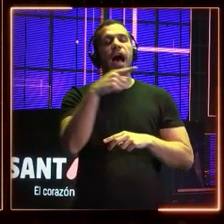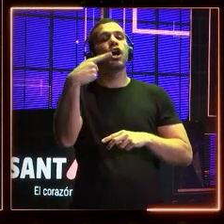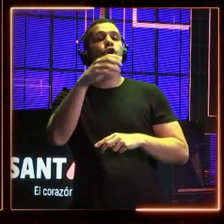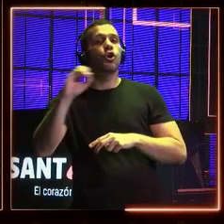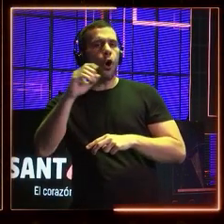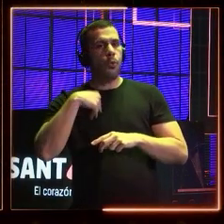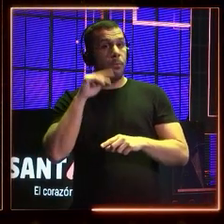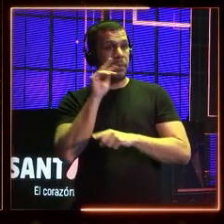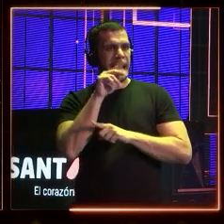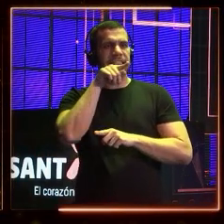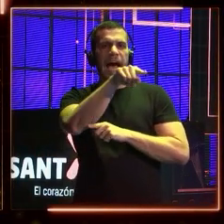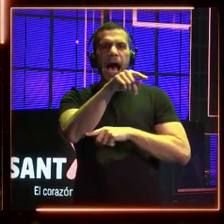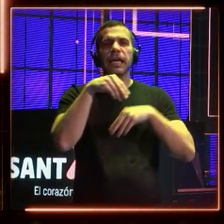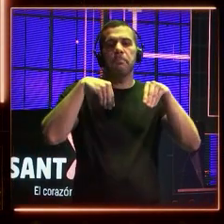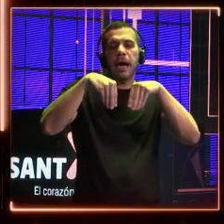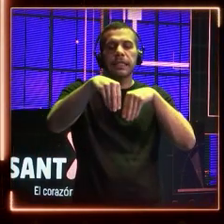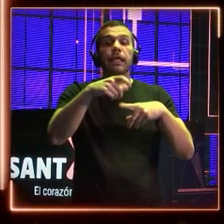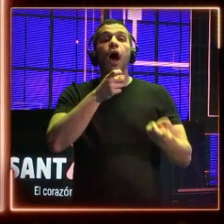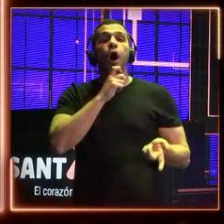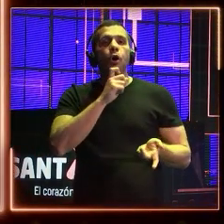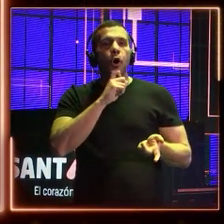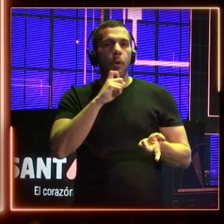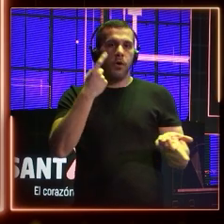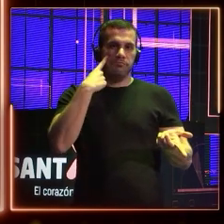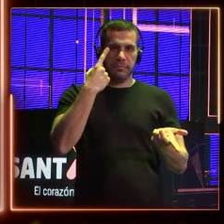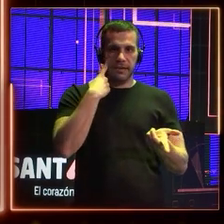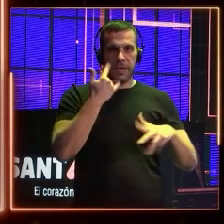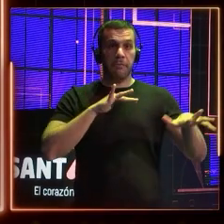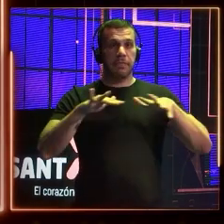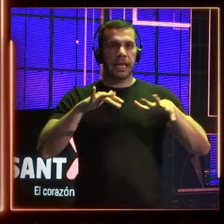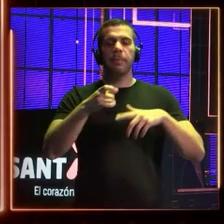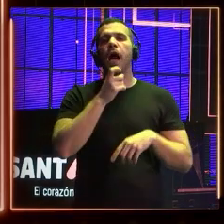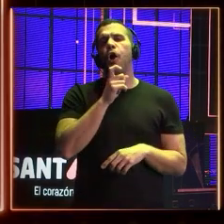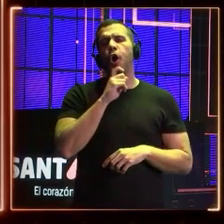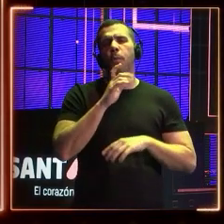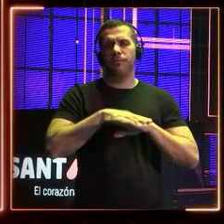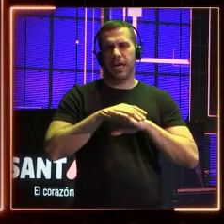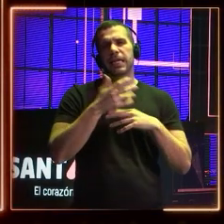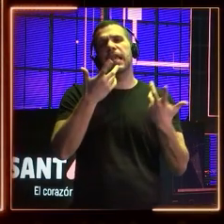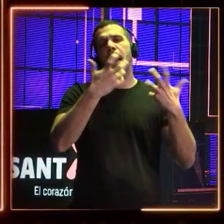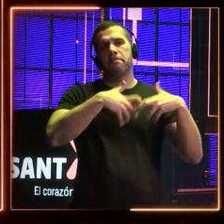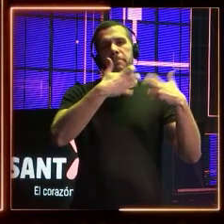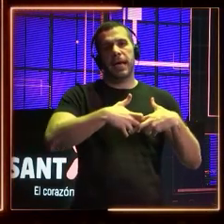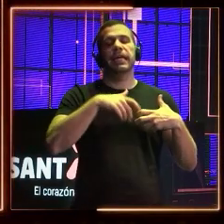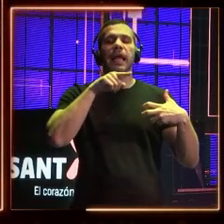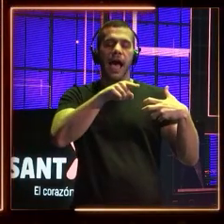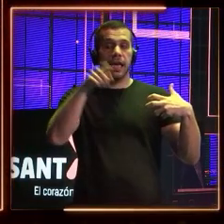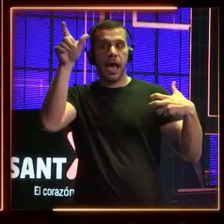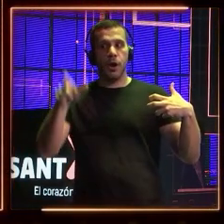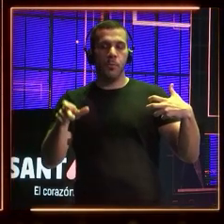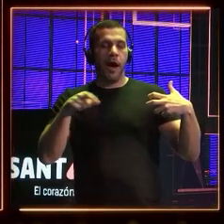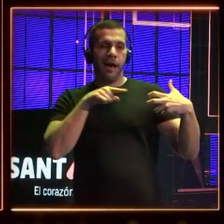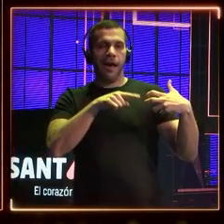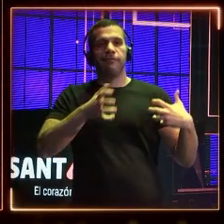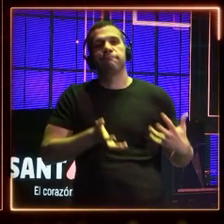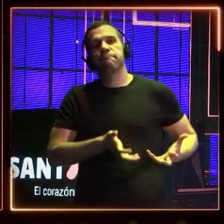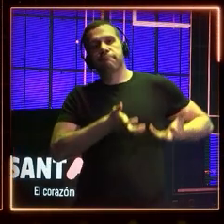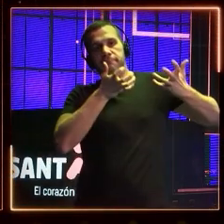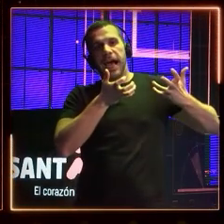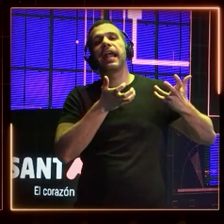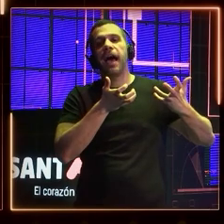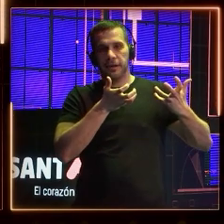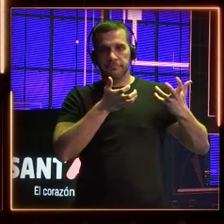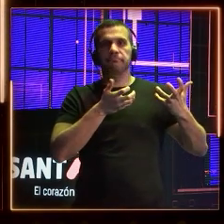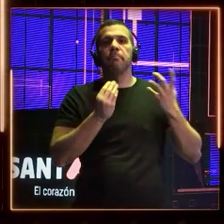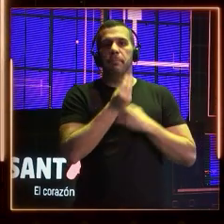lo que pasó en esa partida Y cómo de interesante fue la dinámica en la que la máquina conseguía superar al ser humano la historia acaba bien porque el ser